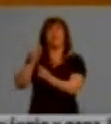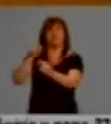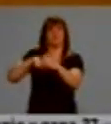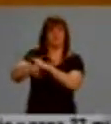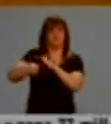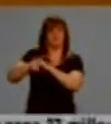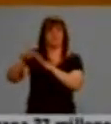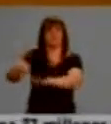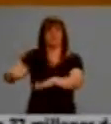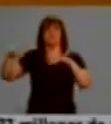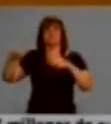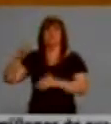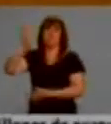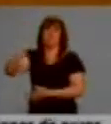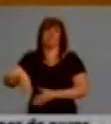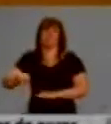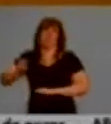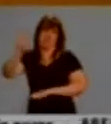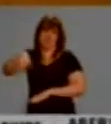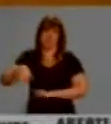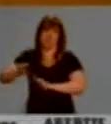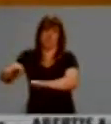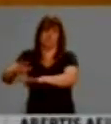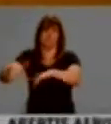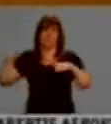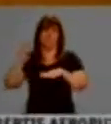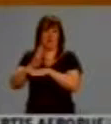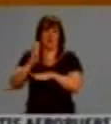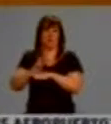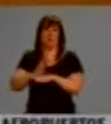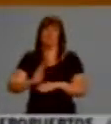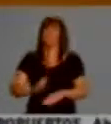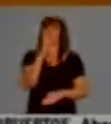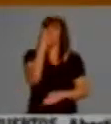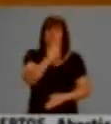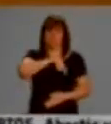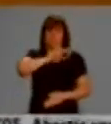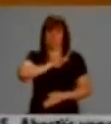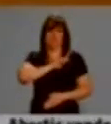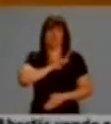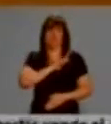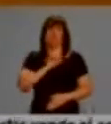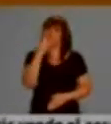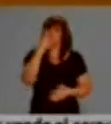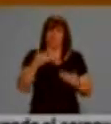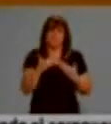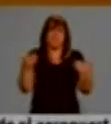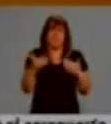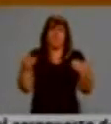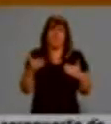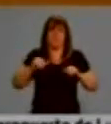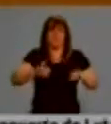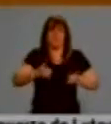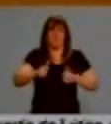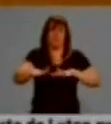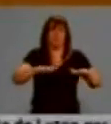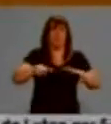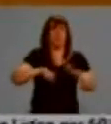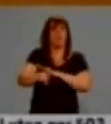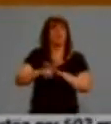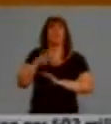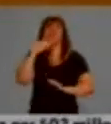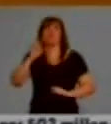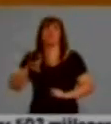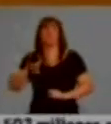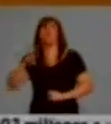en el Parlamento de Cataluña. En cualquier caso, la primera de España, la primera del Reino de España que se puso en marcha, que se activó, fue la de Cataluña. Pero no